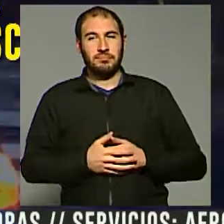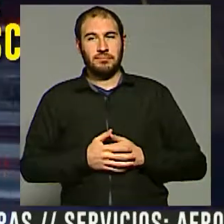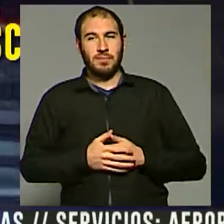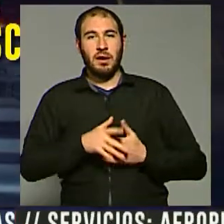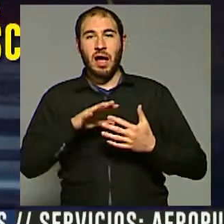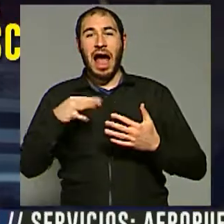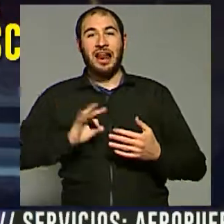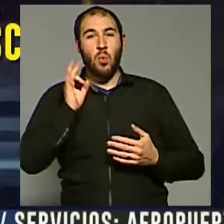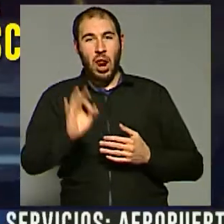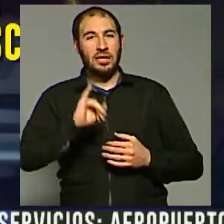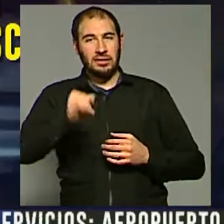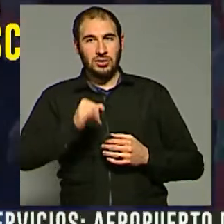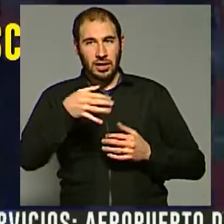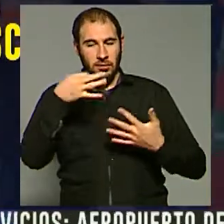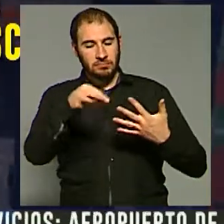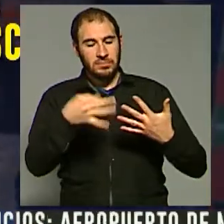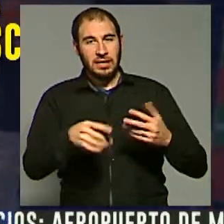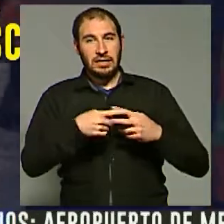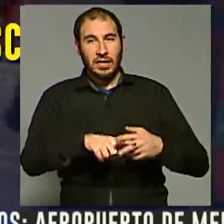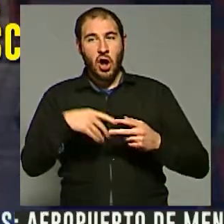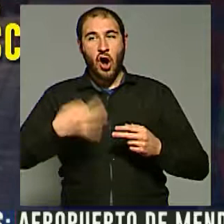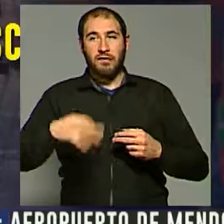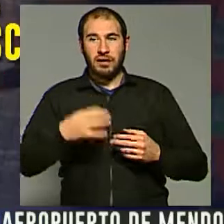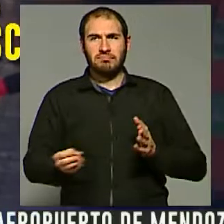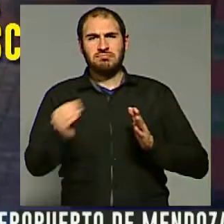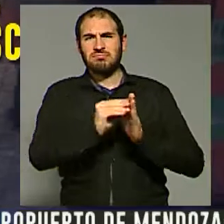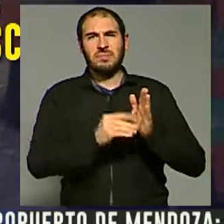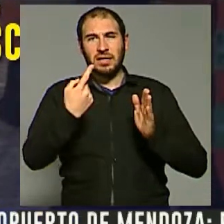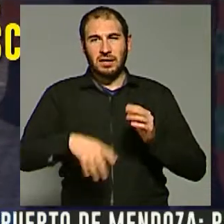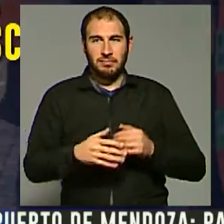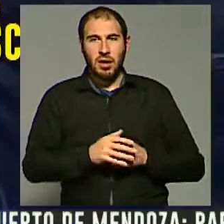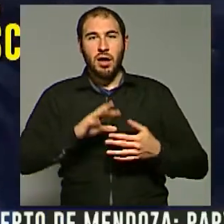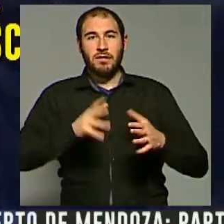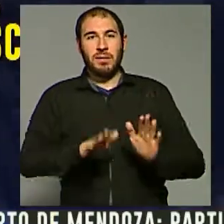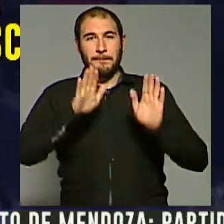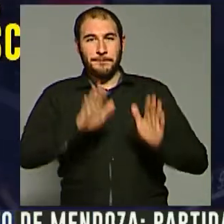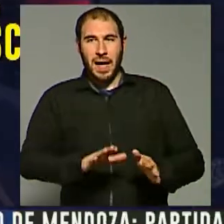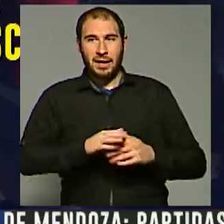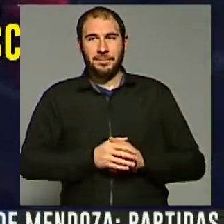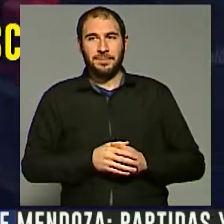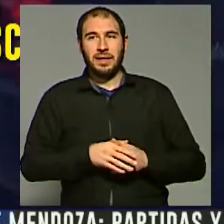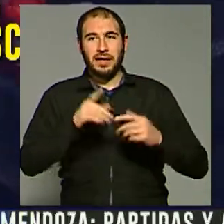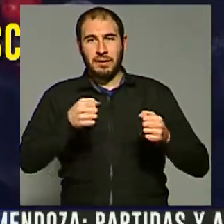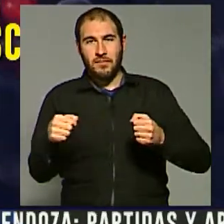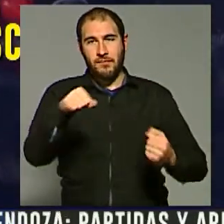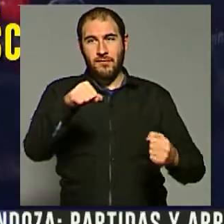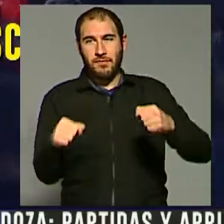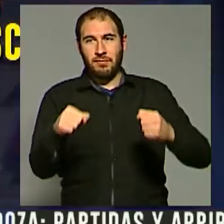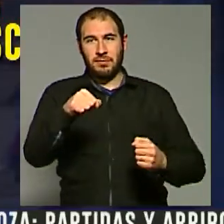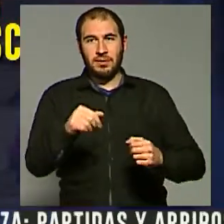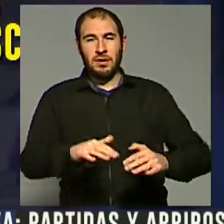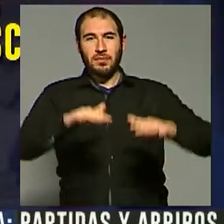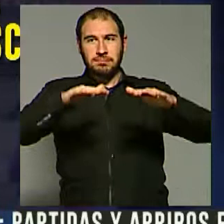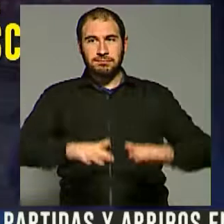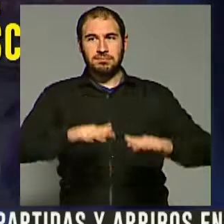de forma anual. La revisión técnica obligatoria incluye lo siguiente: sistema de frenado, sistema de dirección, sistema de